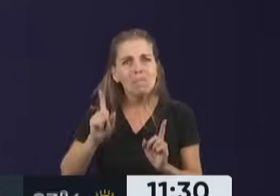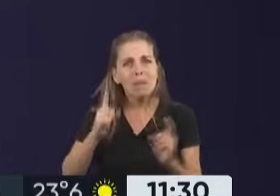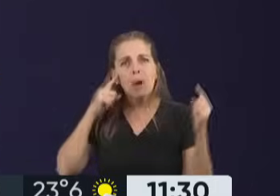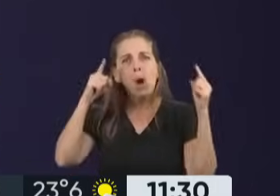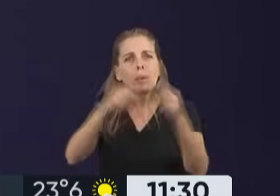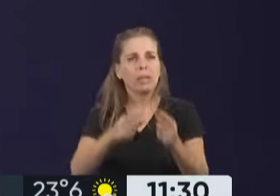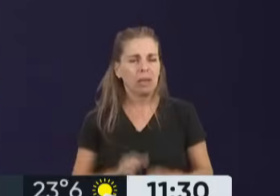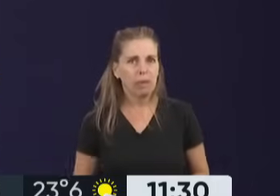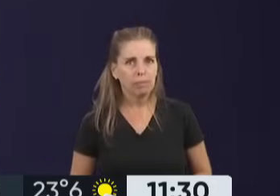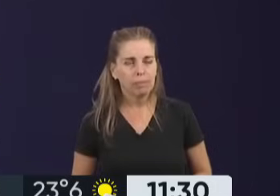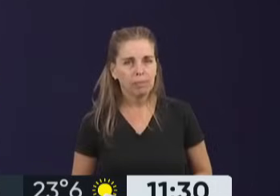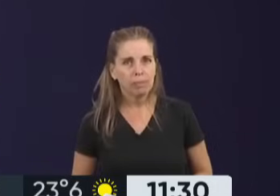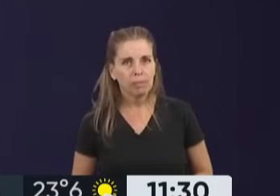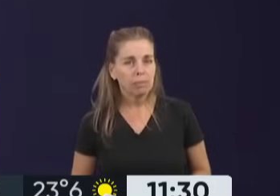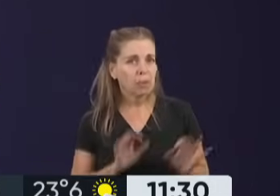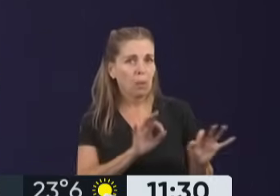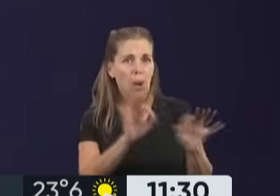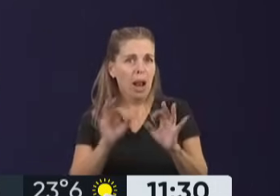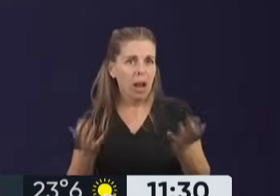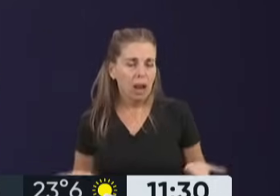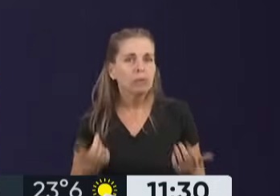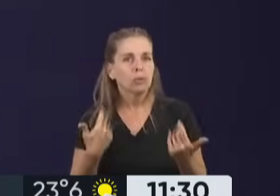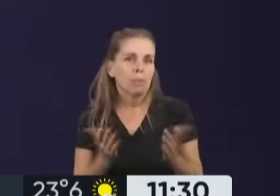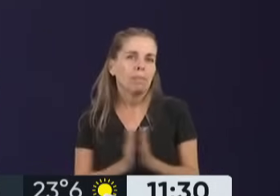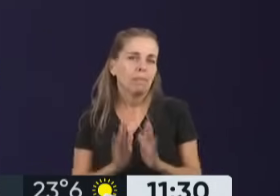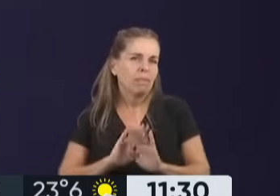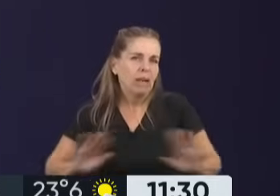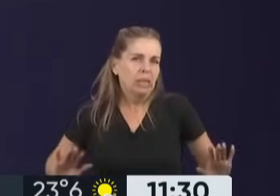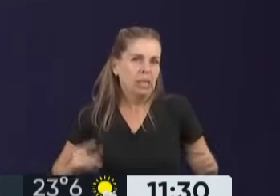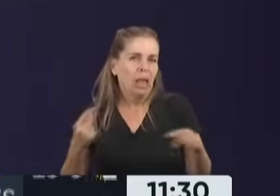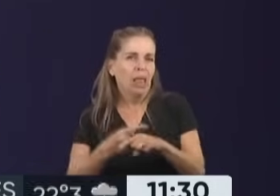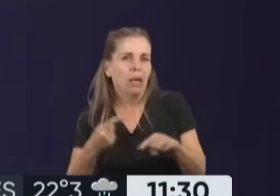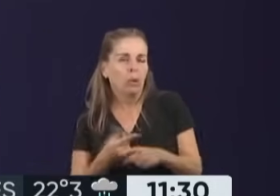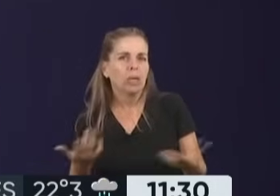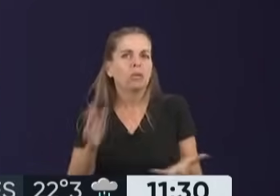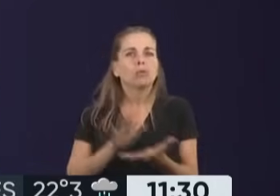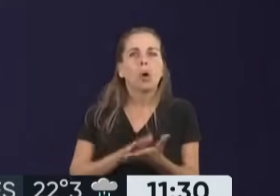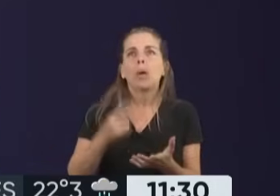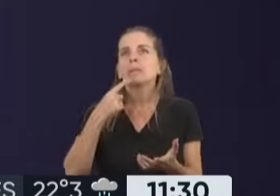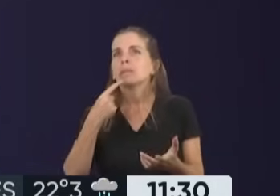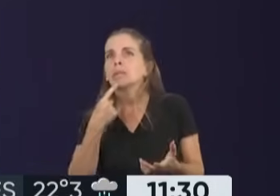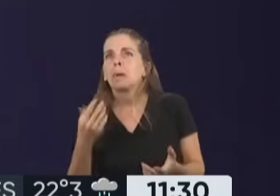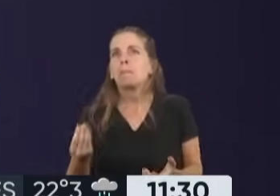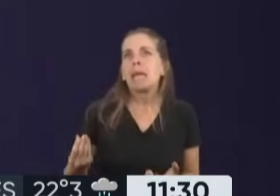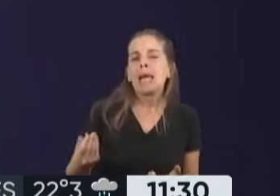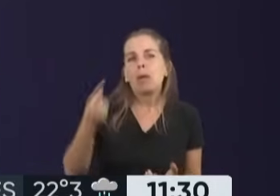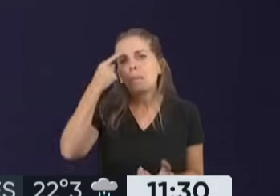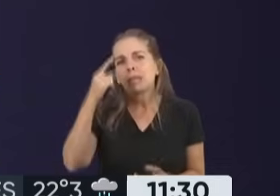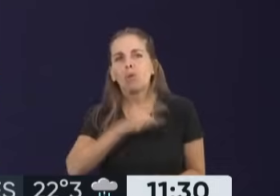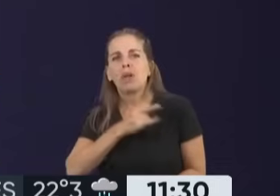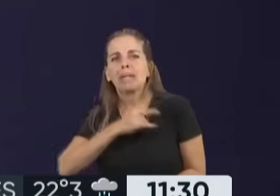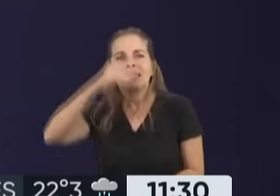¿no? Por lo tanto, por favor, dejemos de debatir el cierre de las universidades públicas porque es algo que